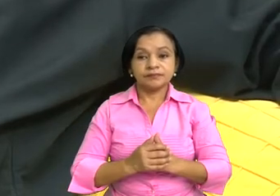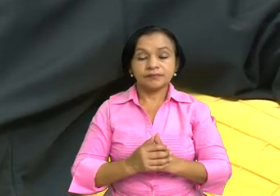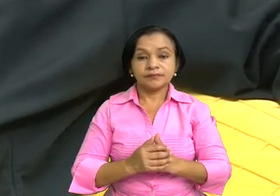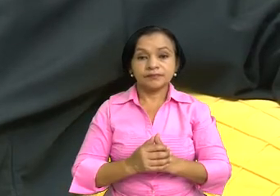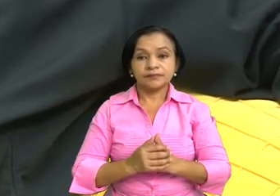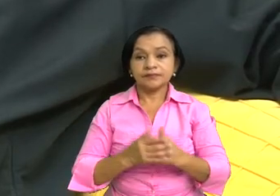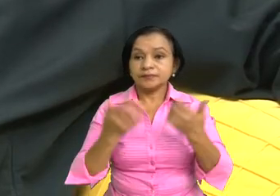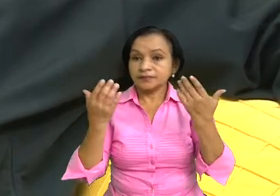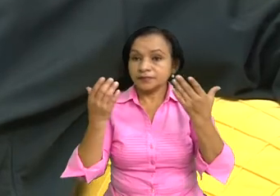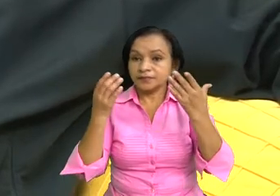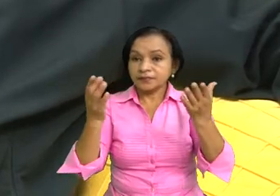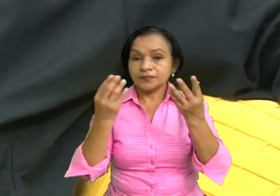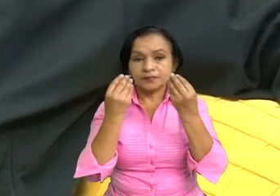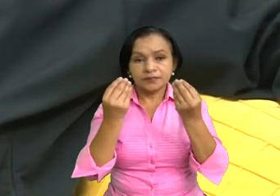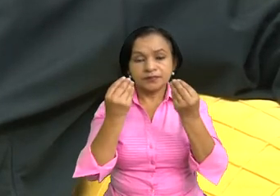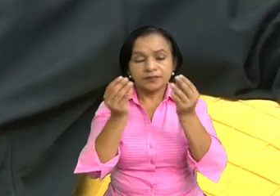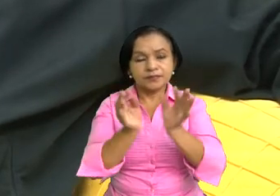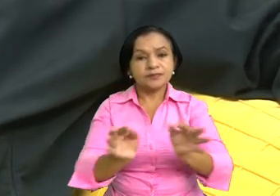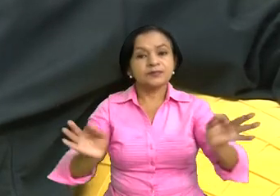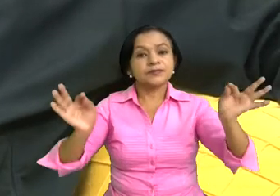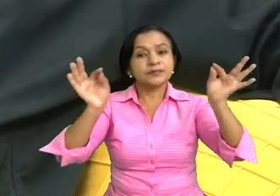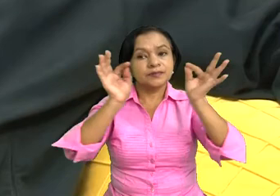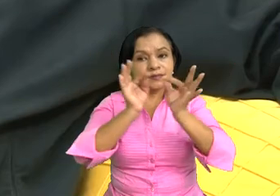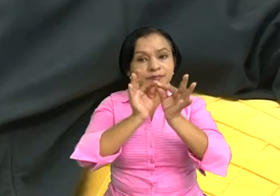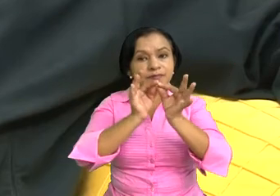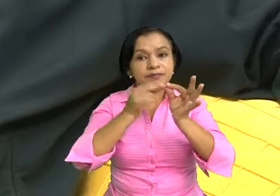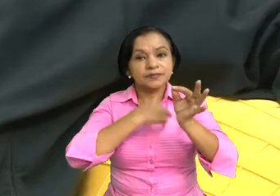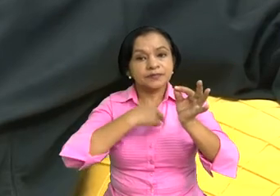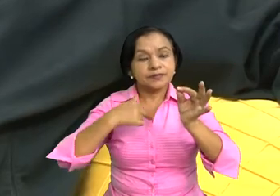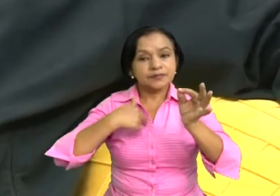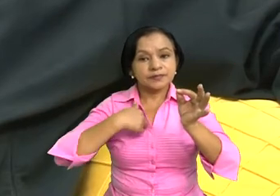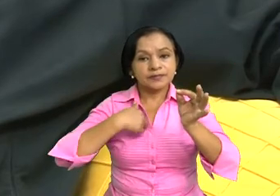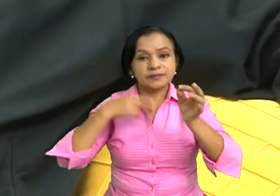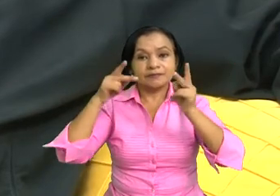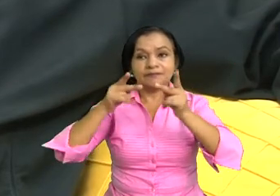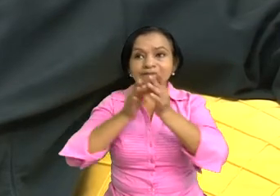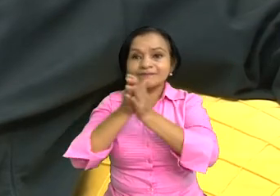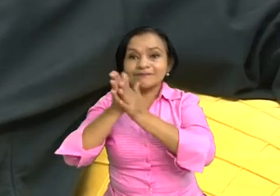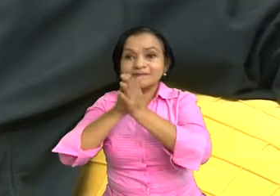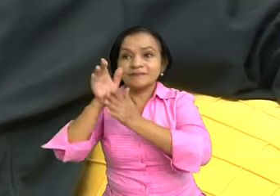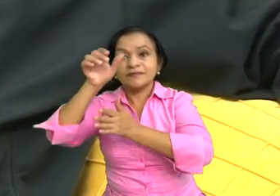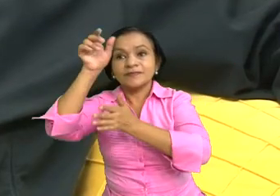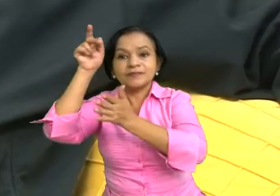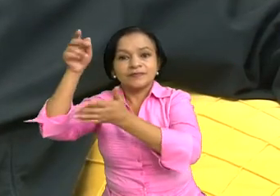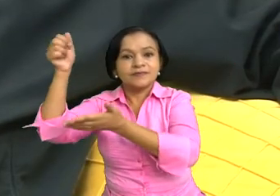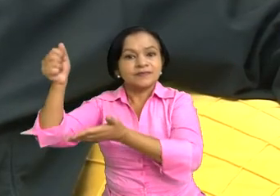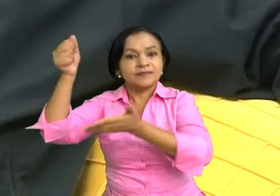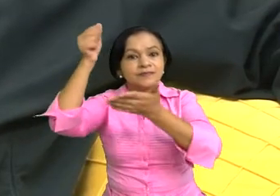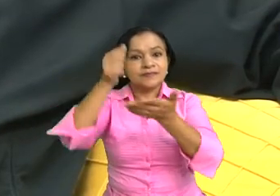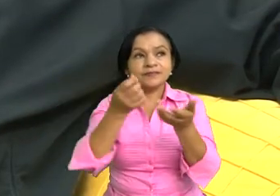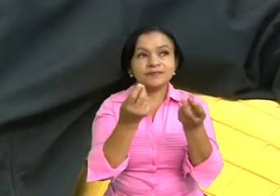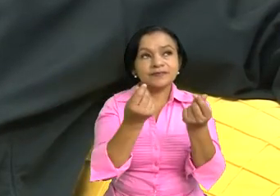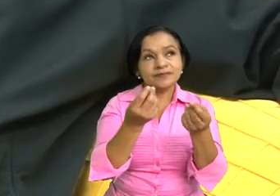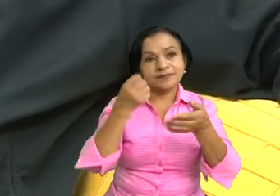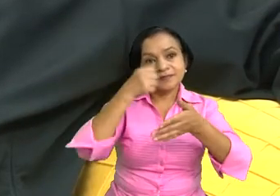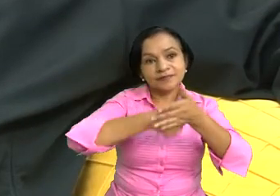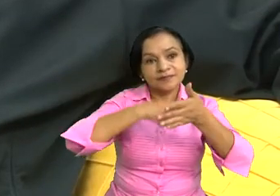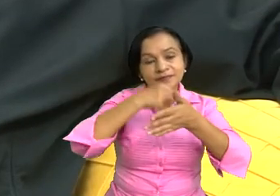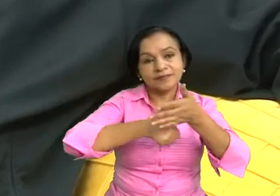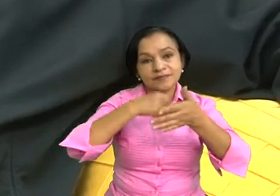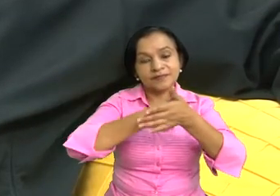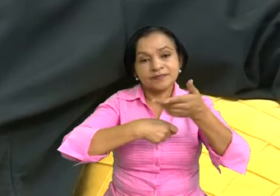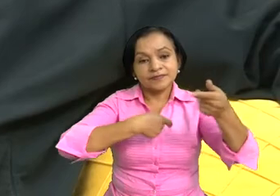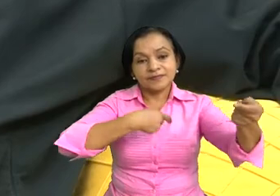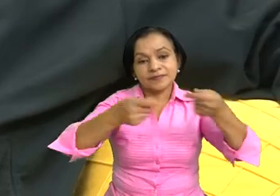cuestión de mucha importancia para atraer a los inversionistas internacionales y para fortalecer el